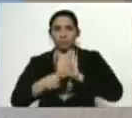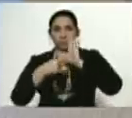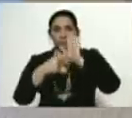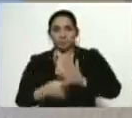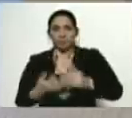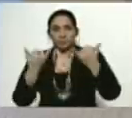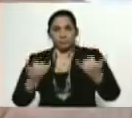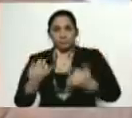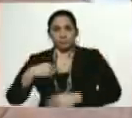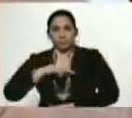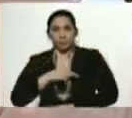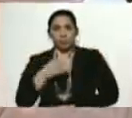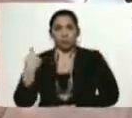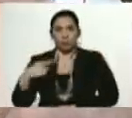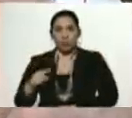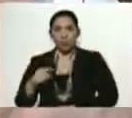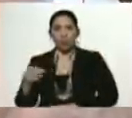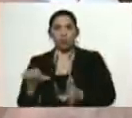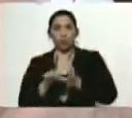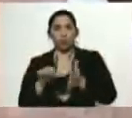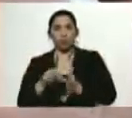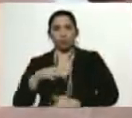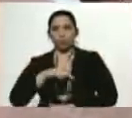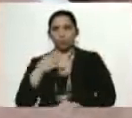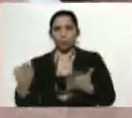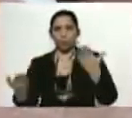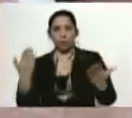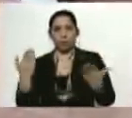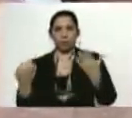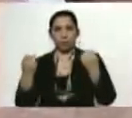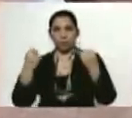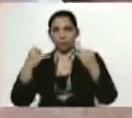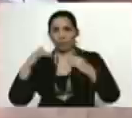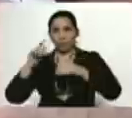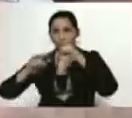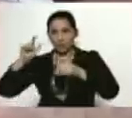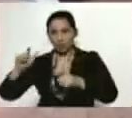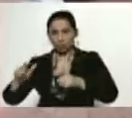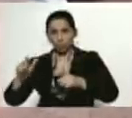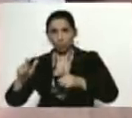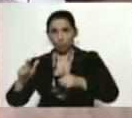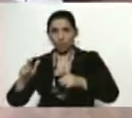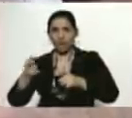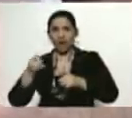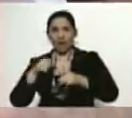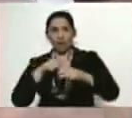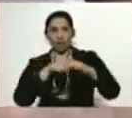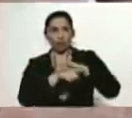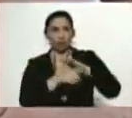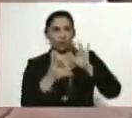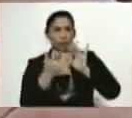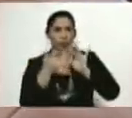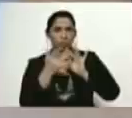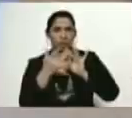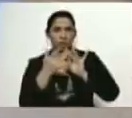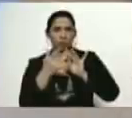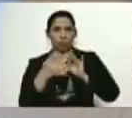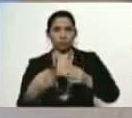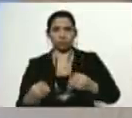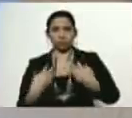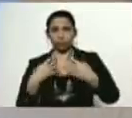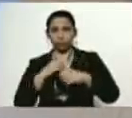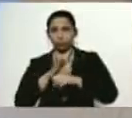en cuanto lo tengamos, donde estamos comparando la cantidad de connacionales que están entrando con Táchira, presentando infección